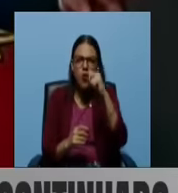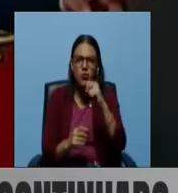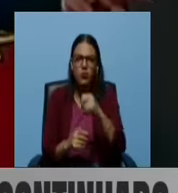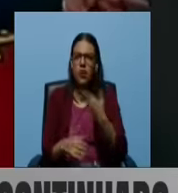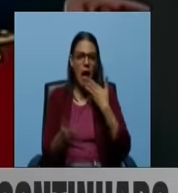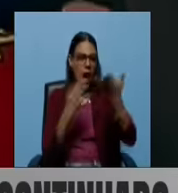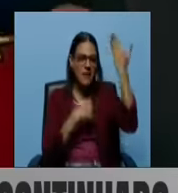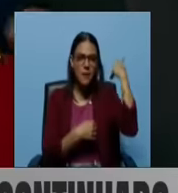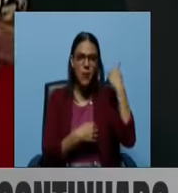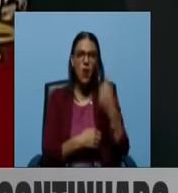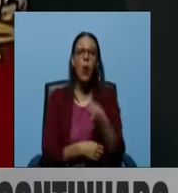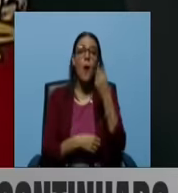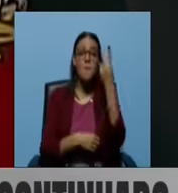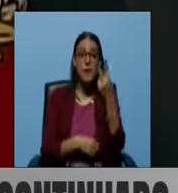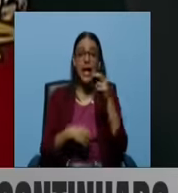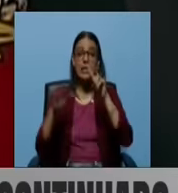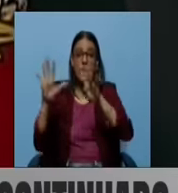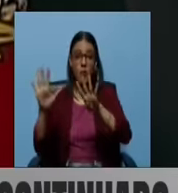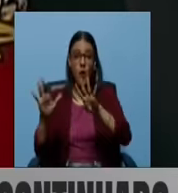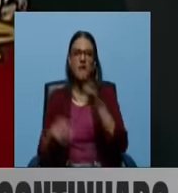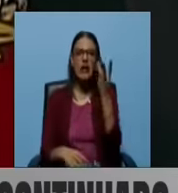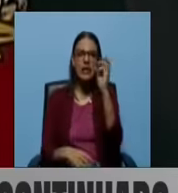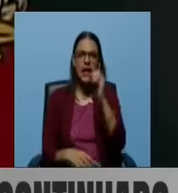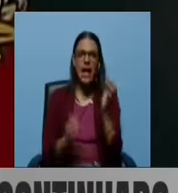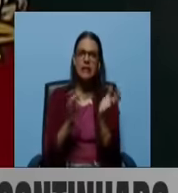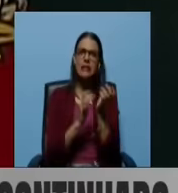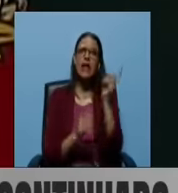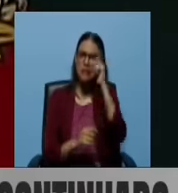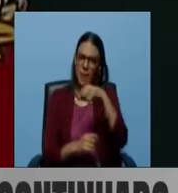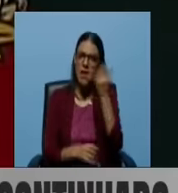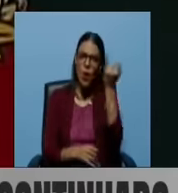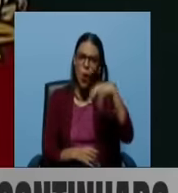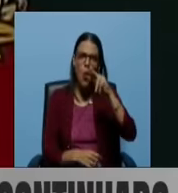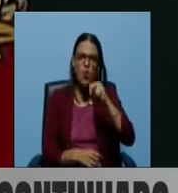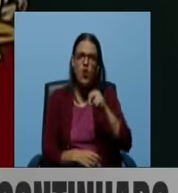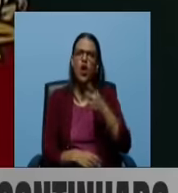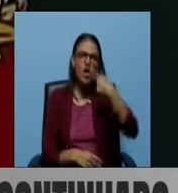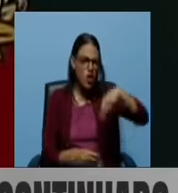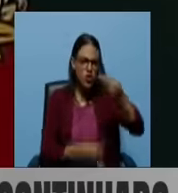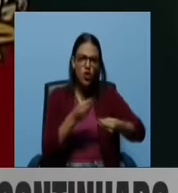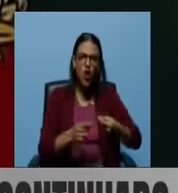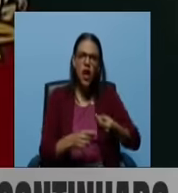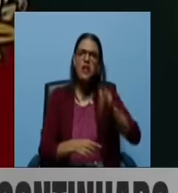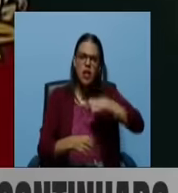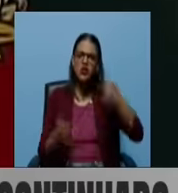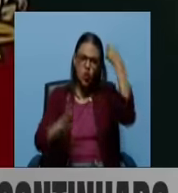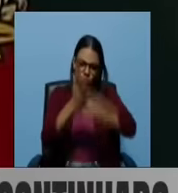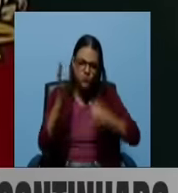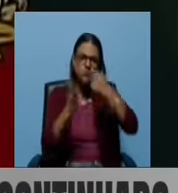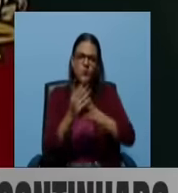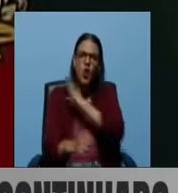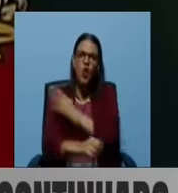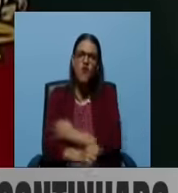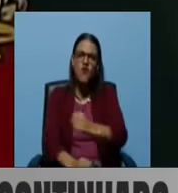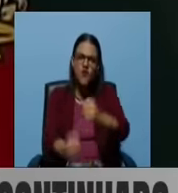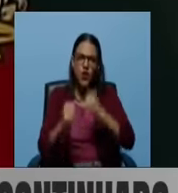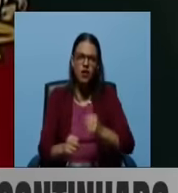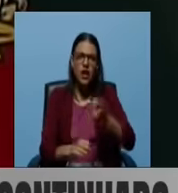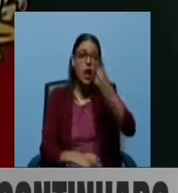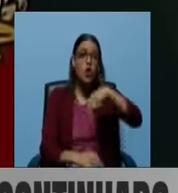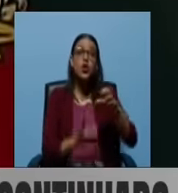ahorita 29 y 30, y vamos fortaleciendo esa unión. Pero si hablas de